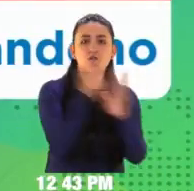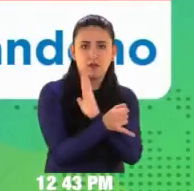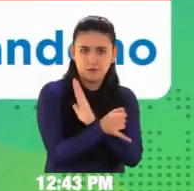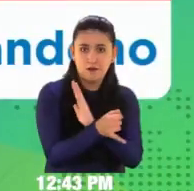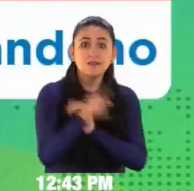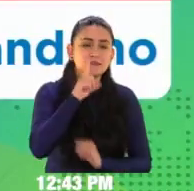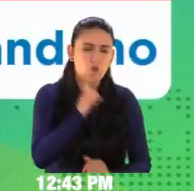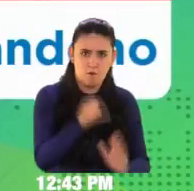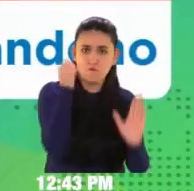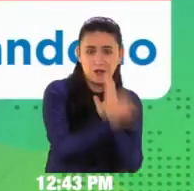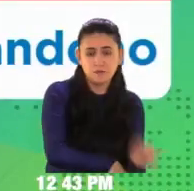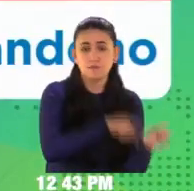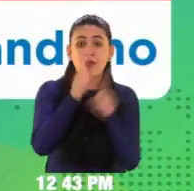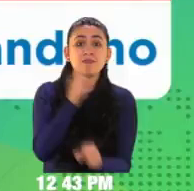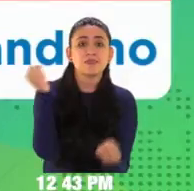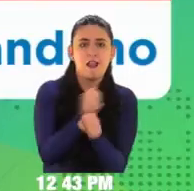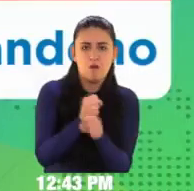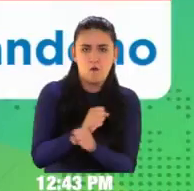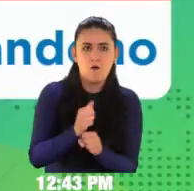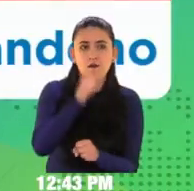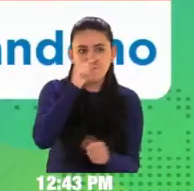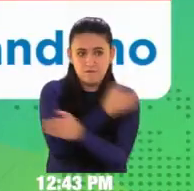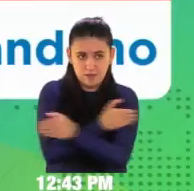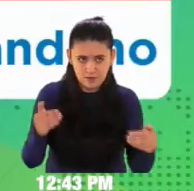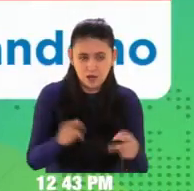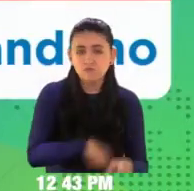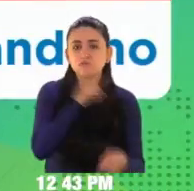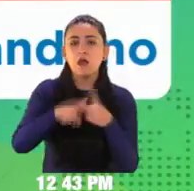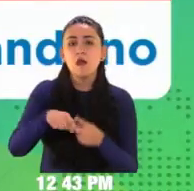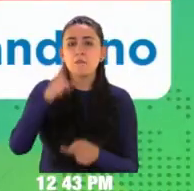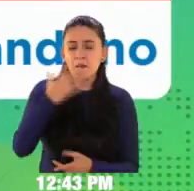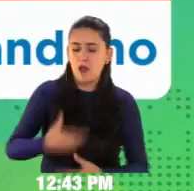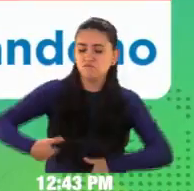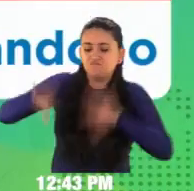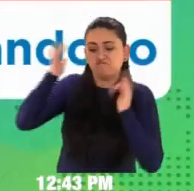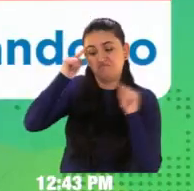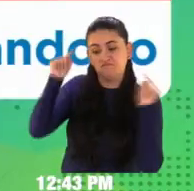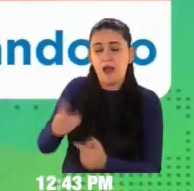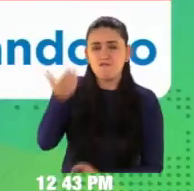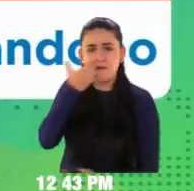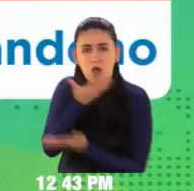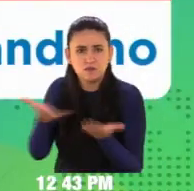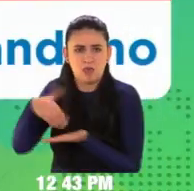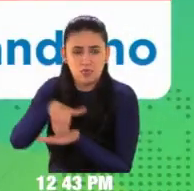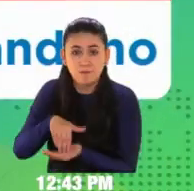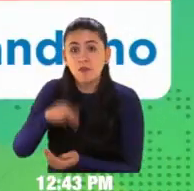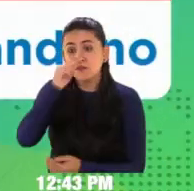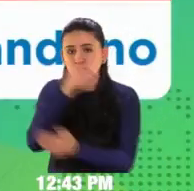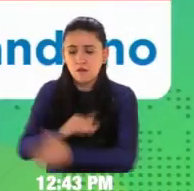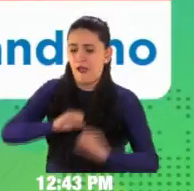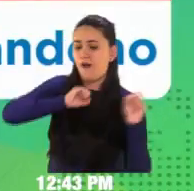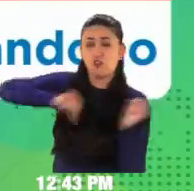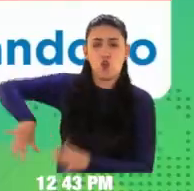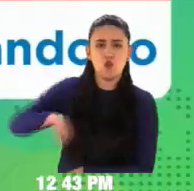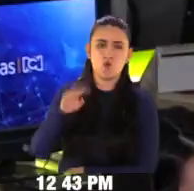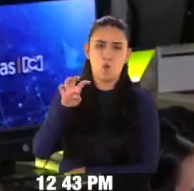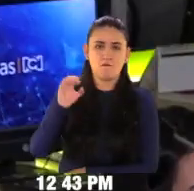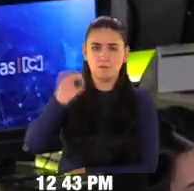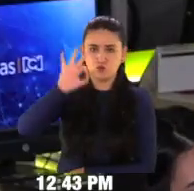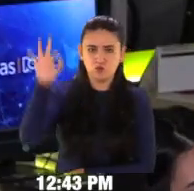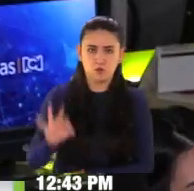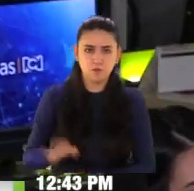entidad, se tiene el reporte de 284 denuncias de vulneración de los derechos de los menores de edad. El 35,8% de